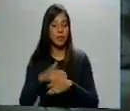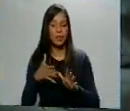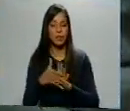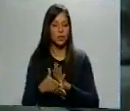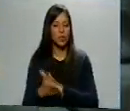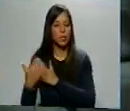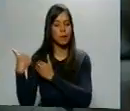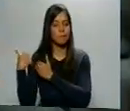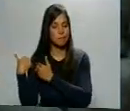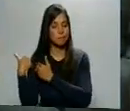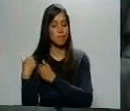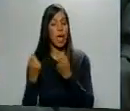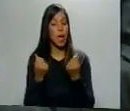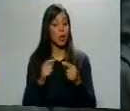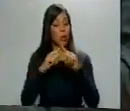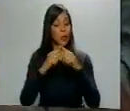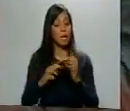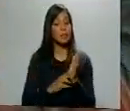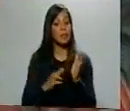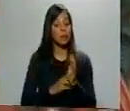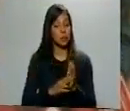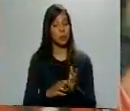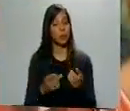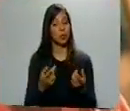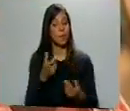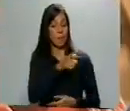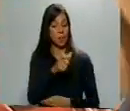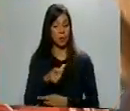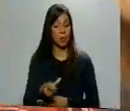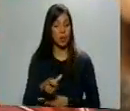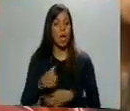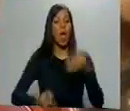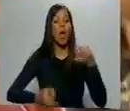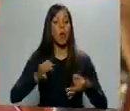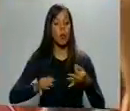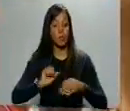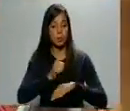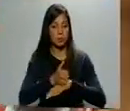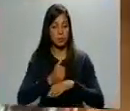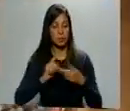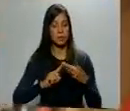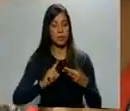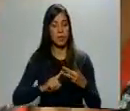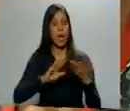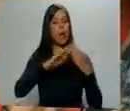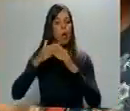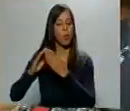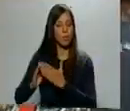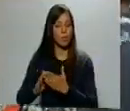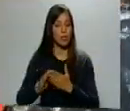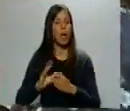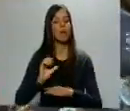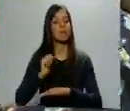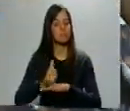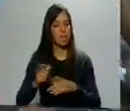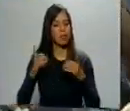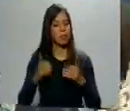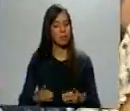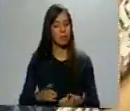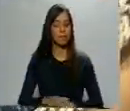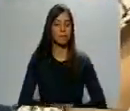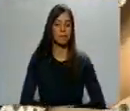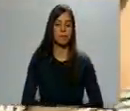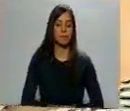con competencia en materia de seguridad ciudadana, el Tribunal Supremo de Justicia y el Poder Ciudadano. Es todo.